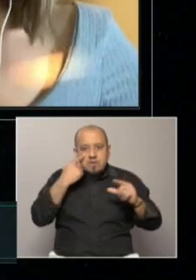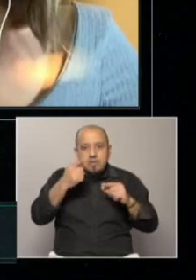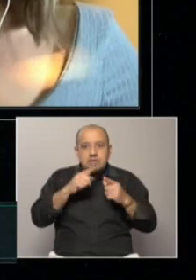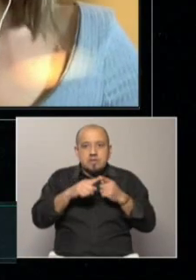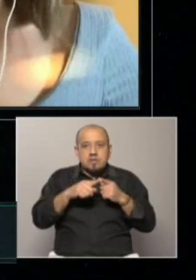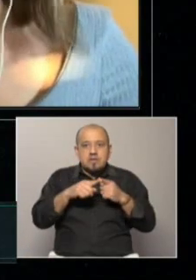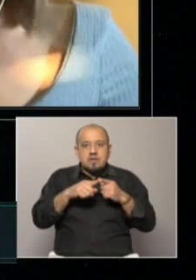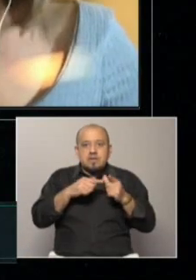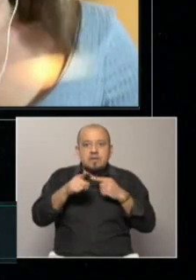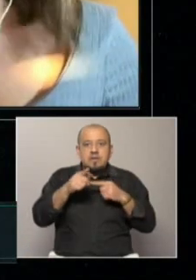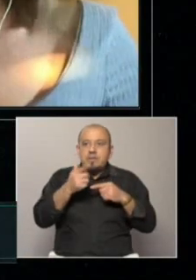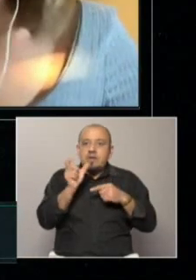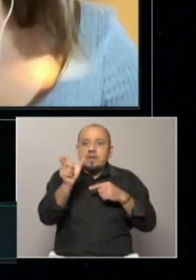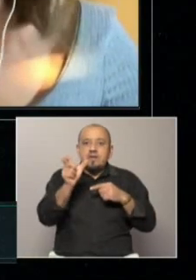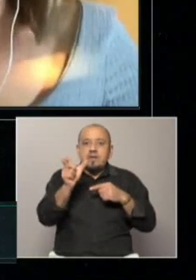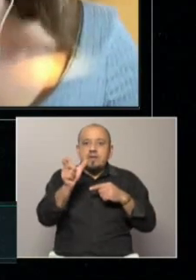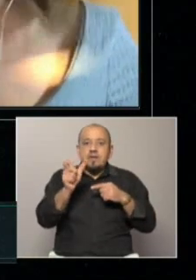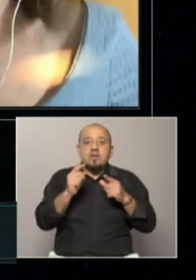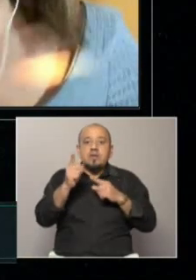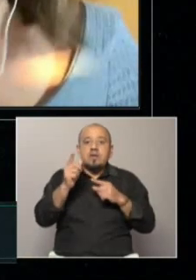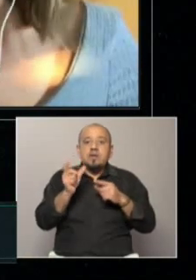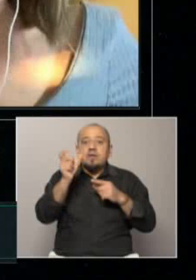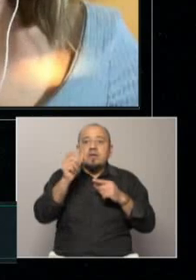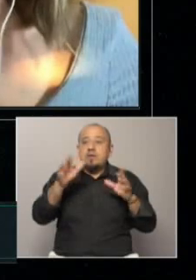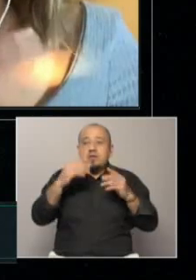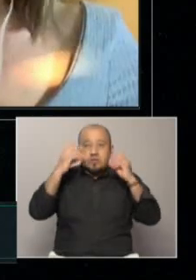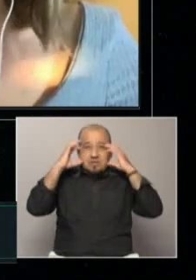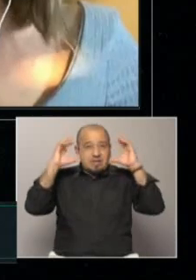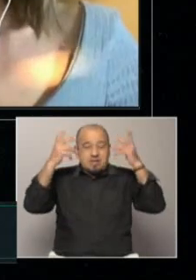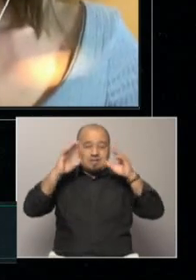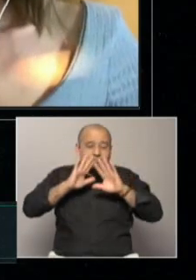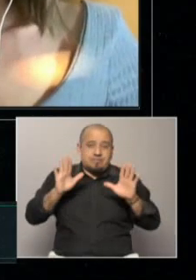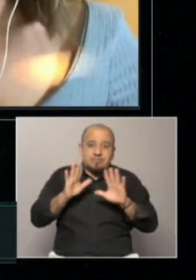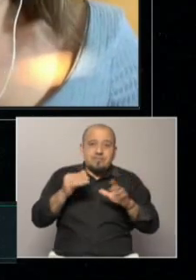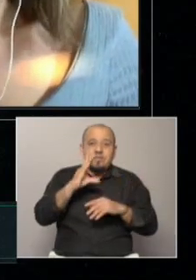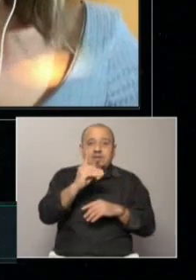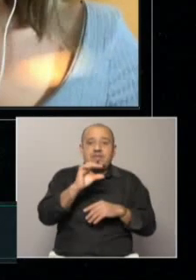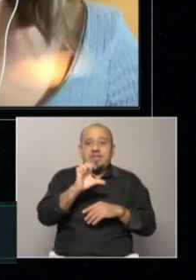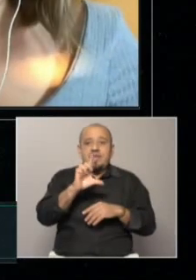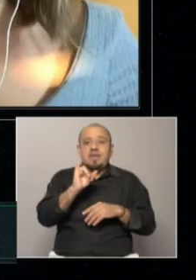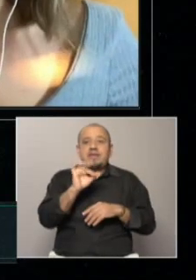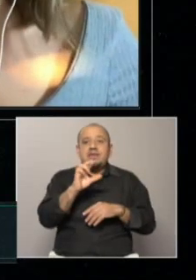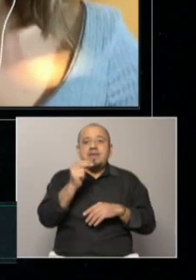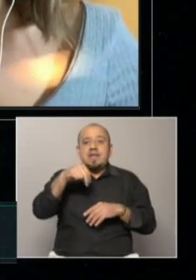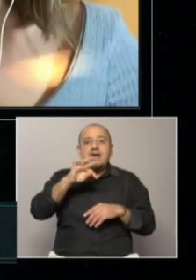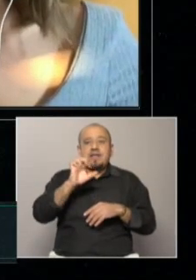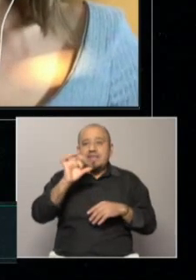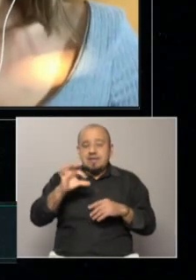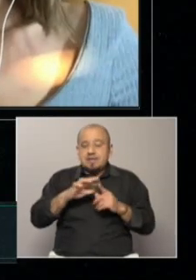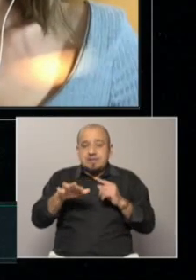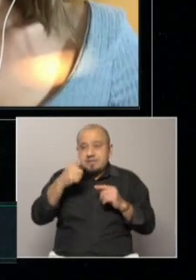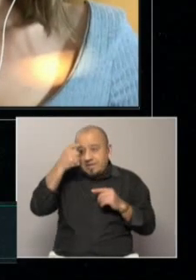de poner esa primera palabra arriba de todo, porque lo que se escuchan son delirantes totales, no tiene ningún fundamento